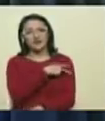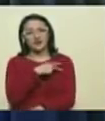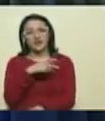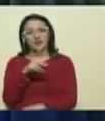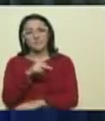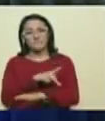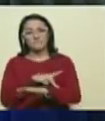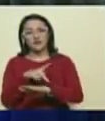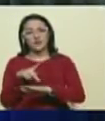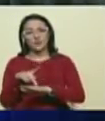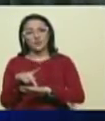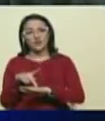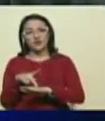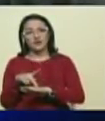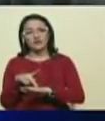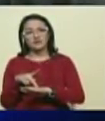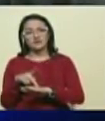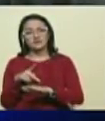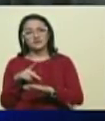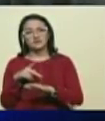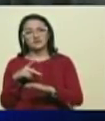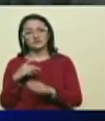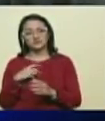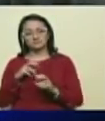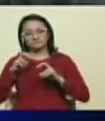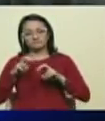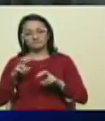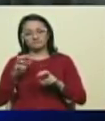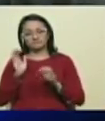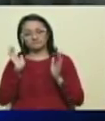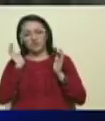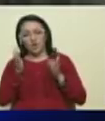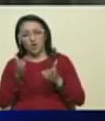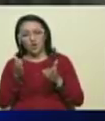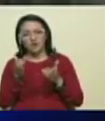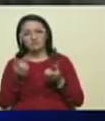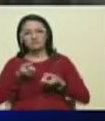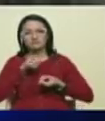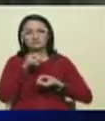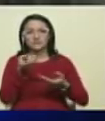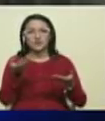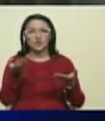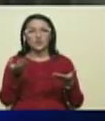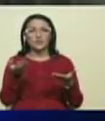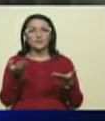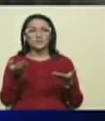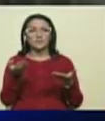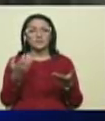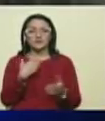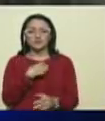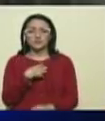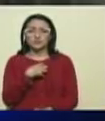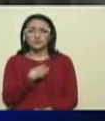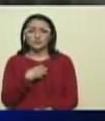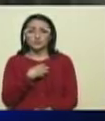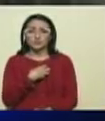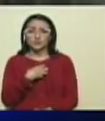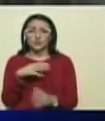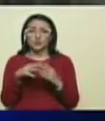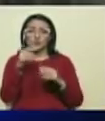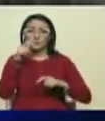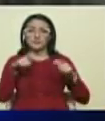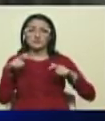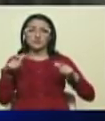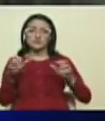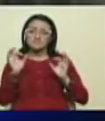paraguayo quieren ser los asientos exclusivos y así lo expresan con motivos tales que se conmueve todo el mundo. Pero